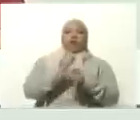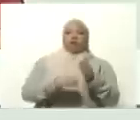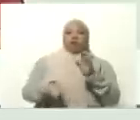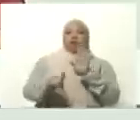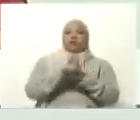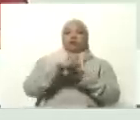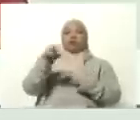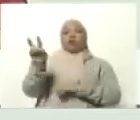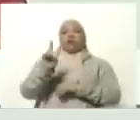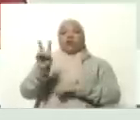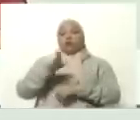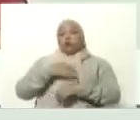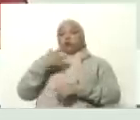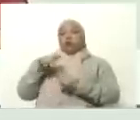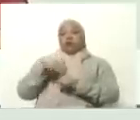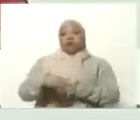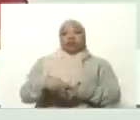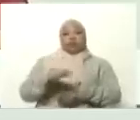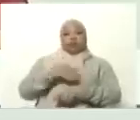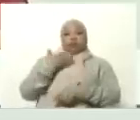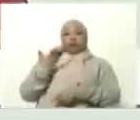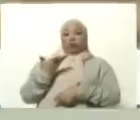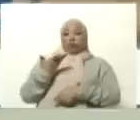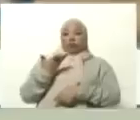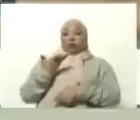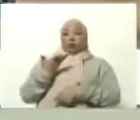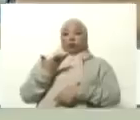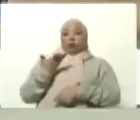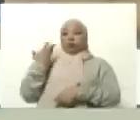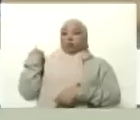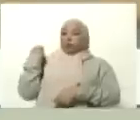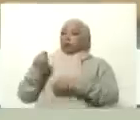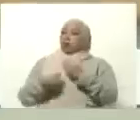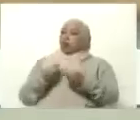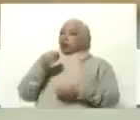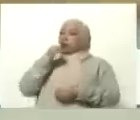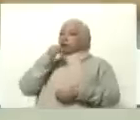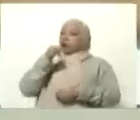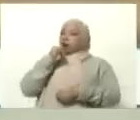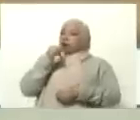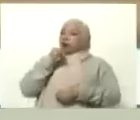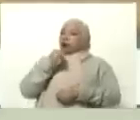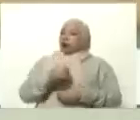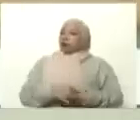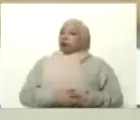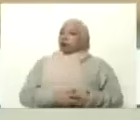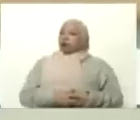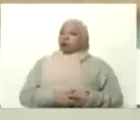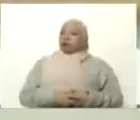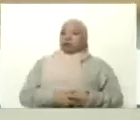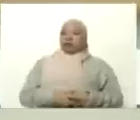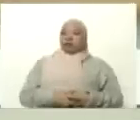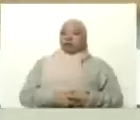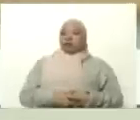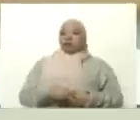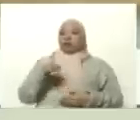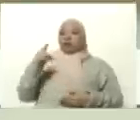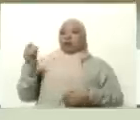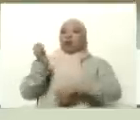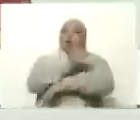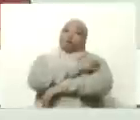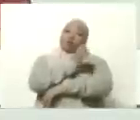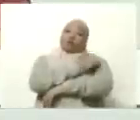de Venezuela, ni nosotros lo vamos a permitir. Por eso hemos alertado a los sectores opositores que